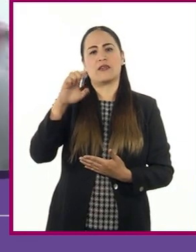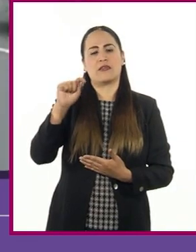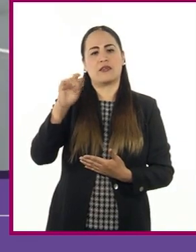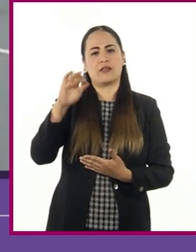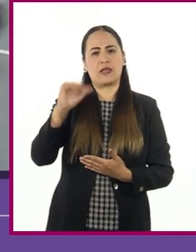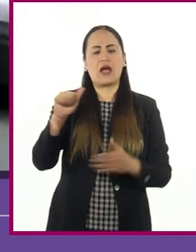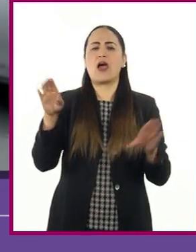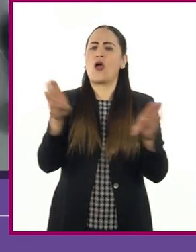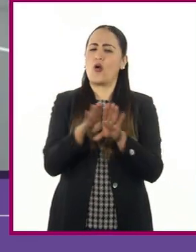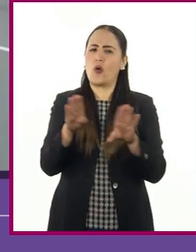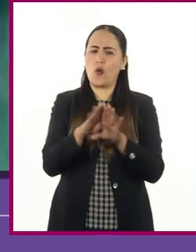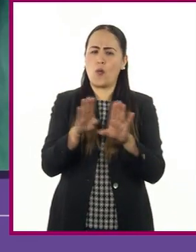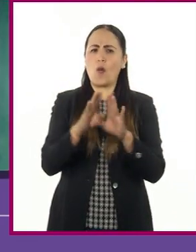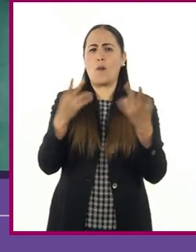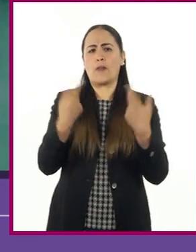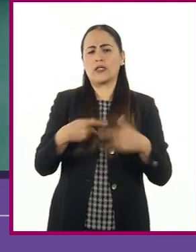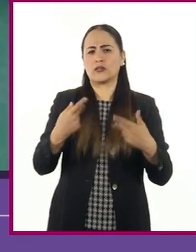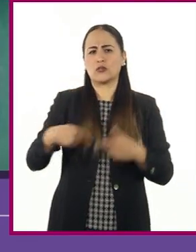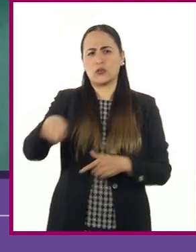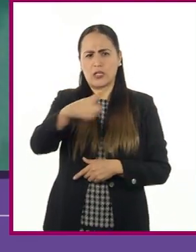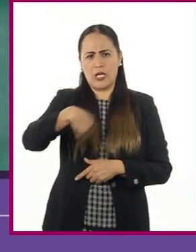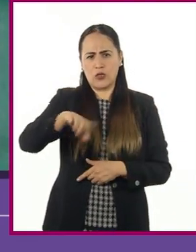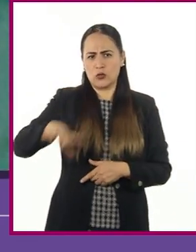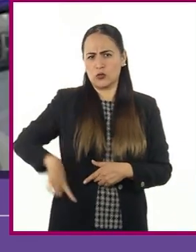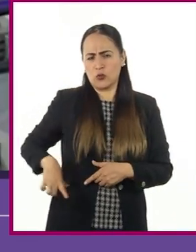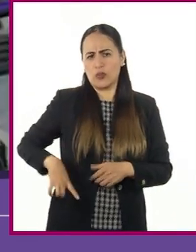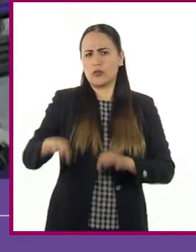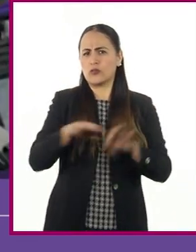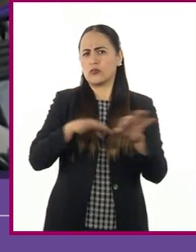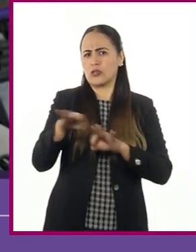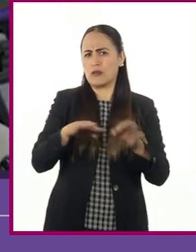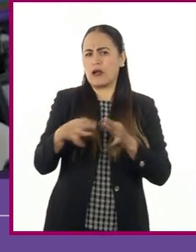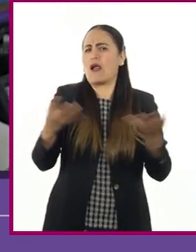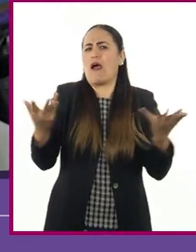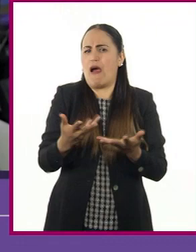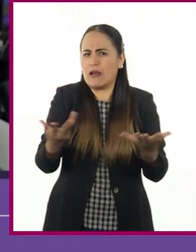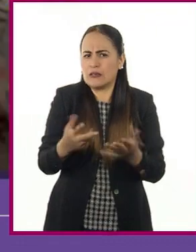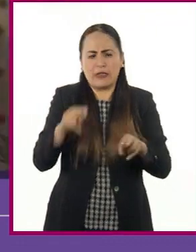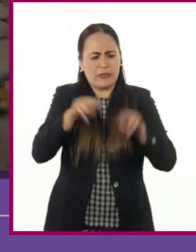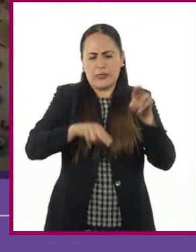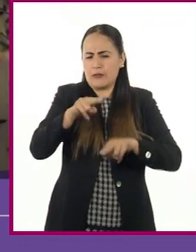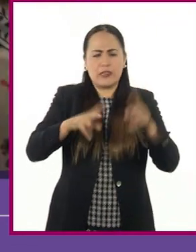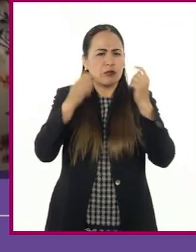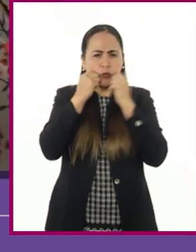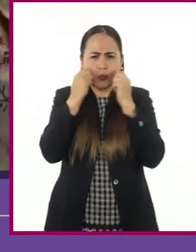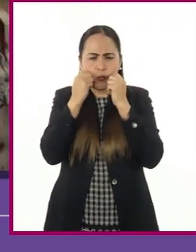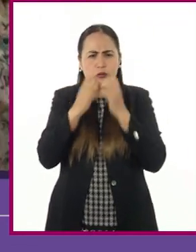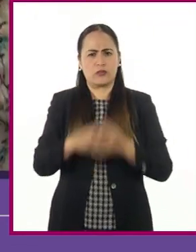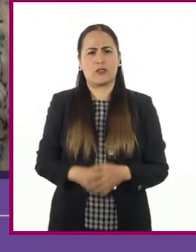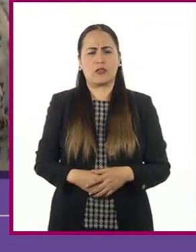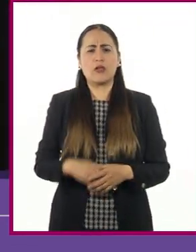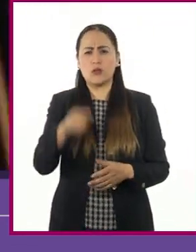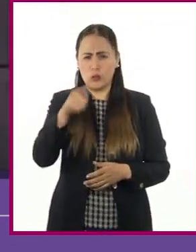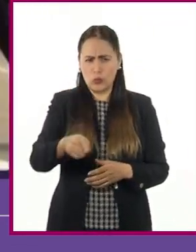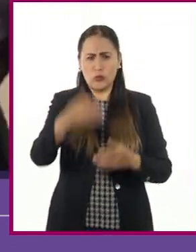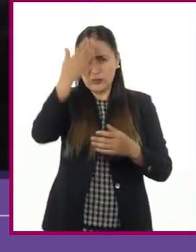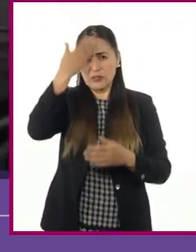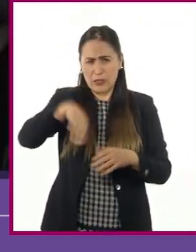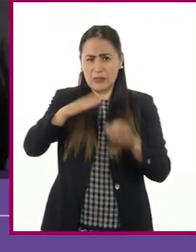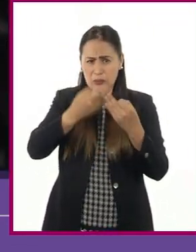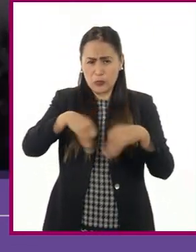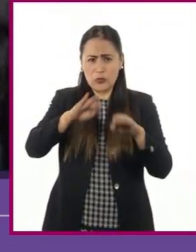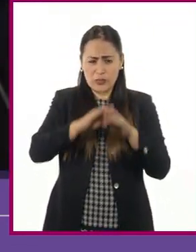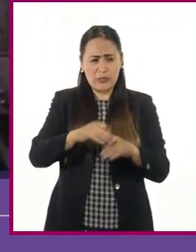de cómo debe ser el trabajo de los servidores de gobierno de todos los niveles. ¿Sabes por qué es importante conocer